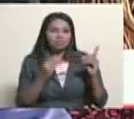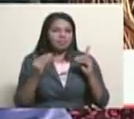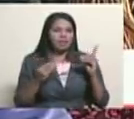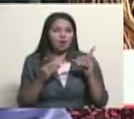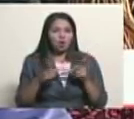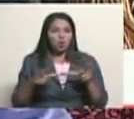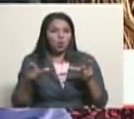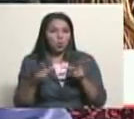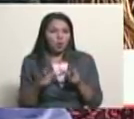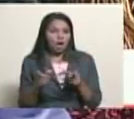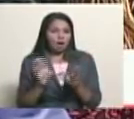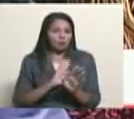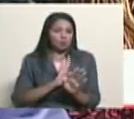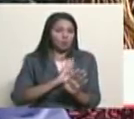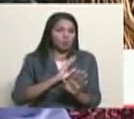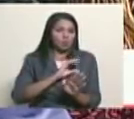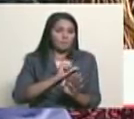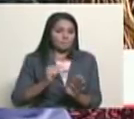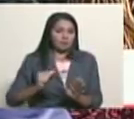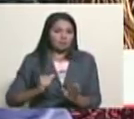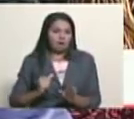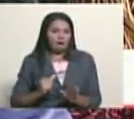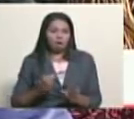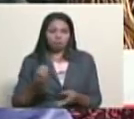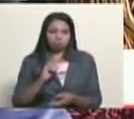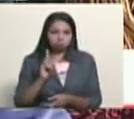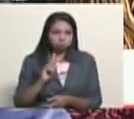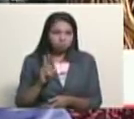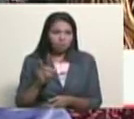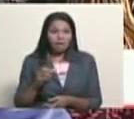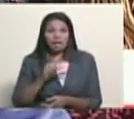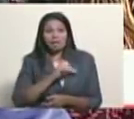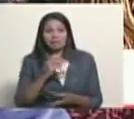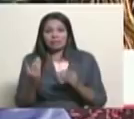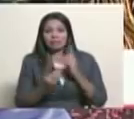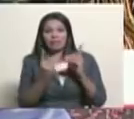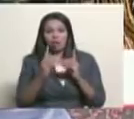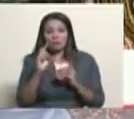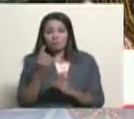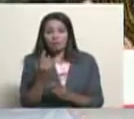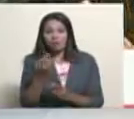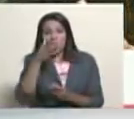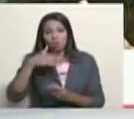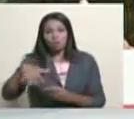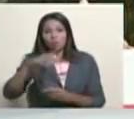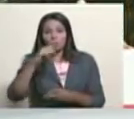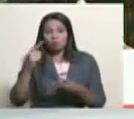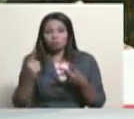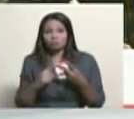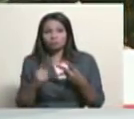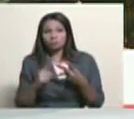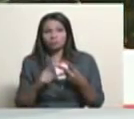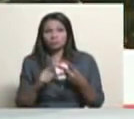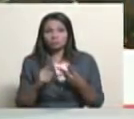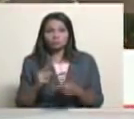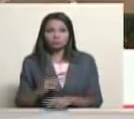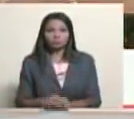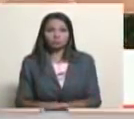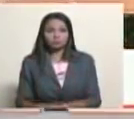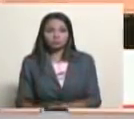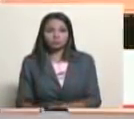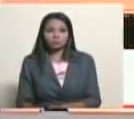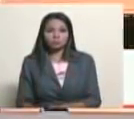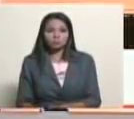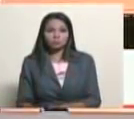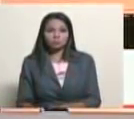sectores. El diálogo tiene que ser fundamentalmente con el pueblo. Y la segunda línea, compañero, tiene que ver con